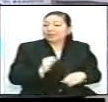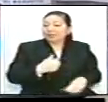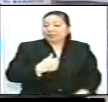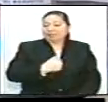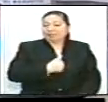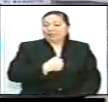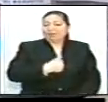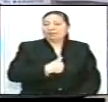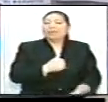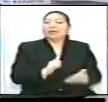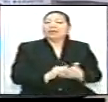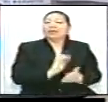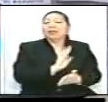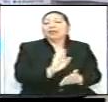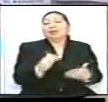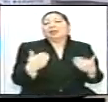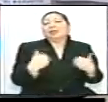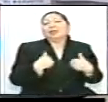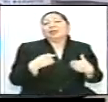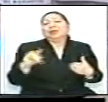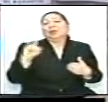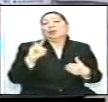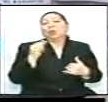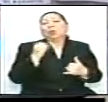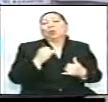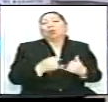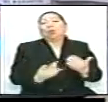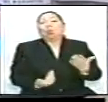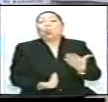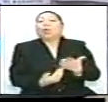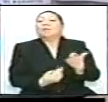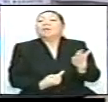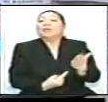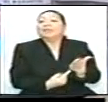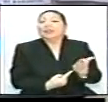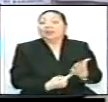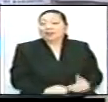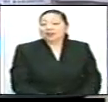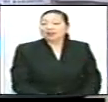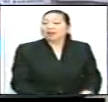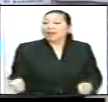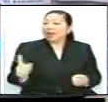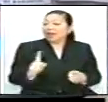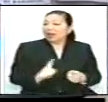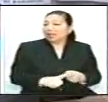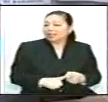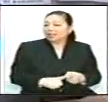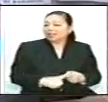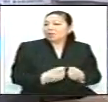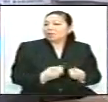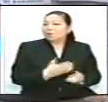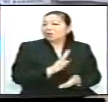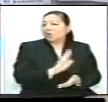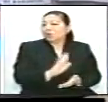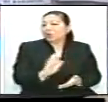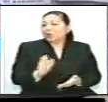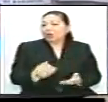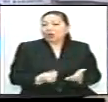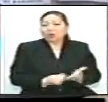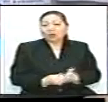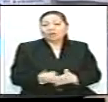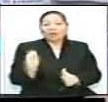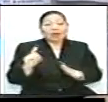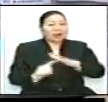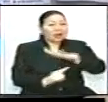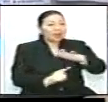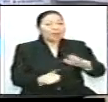señor ministro, que ellos tienen que utilizar la última tecnología. Inclusive, hasta eluden, en muchos de ellos eluden los costos